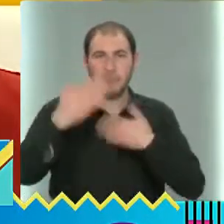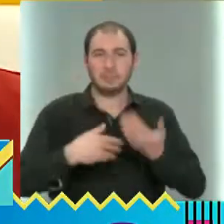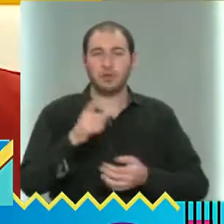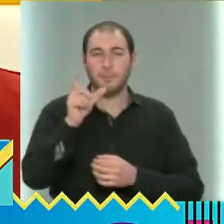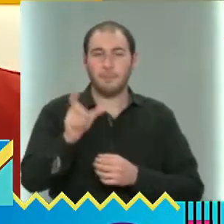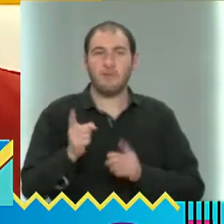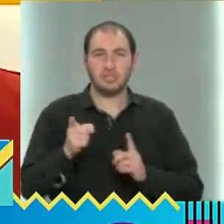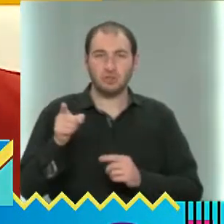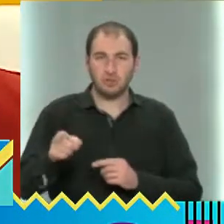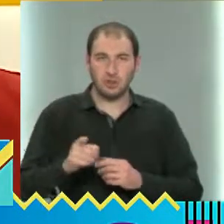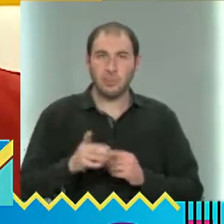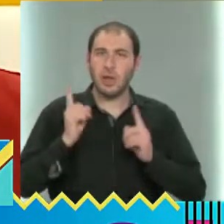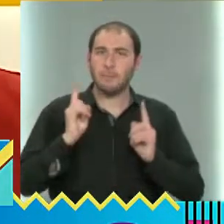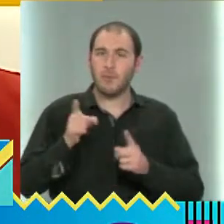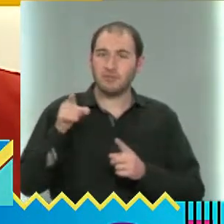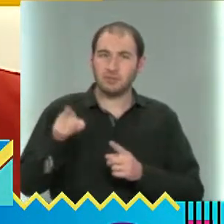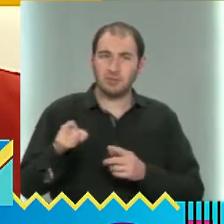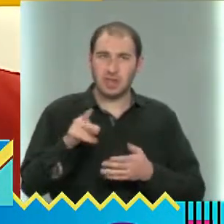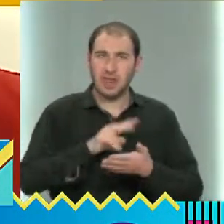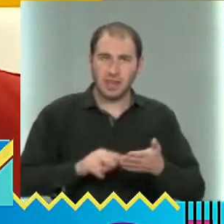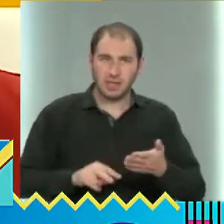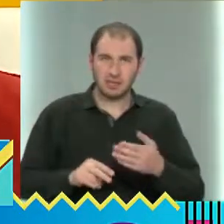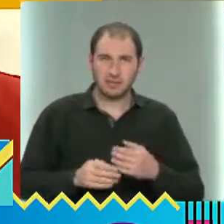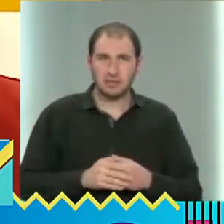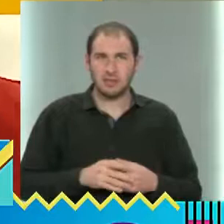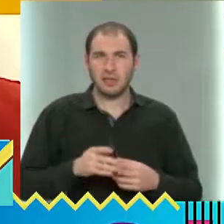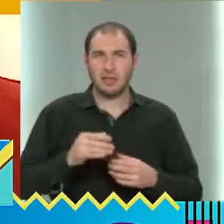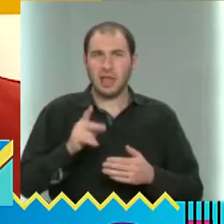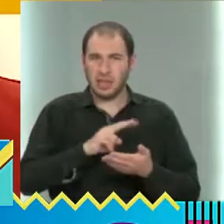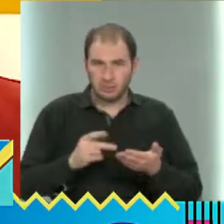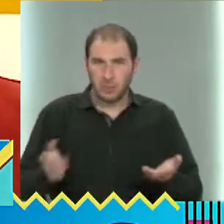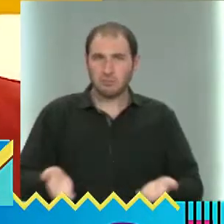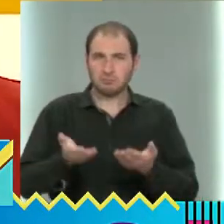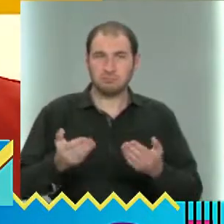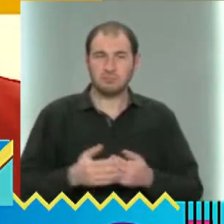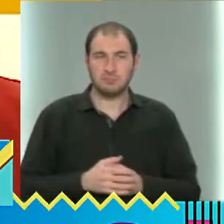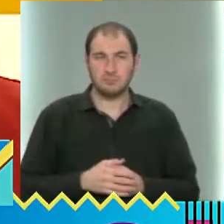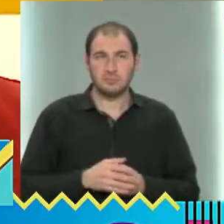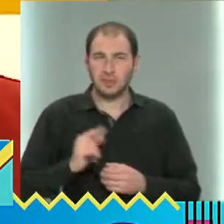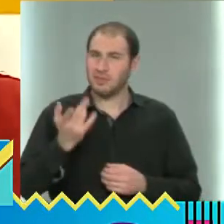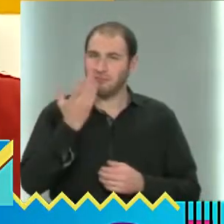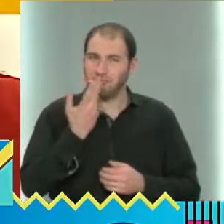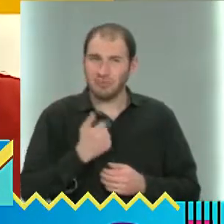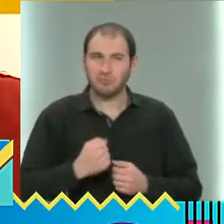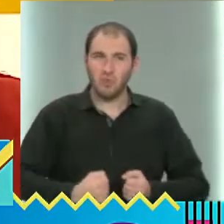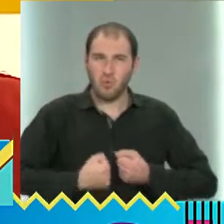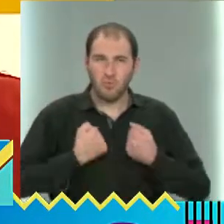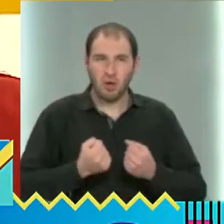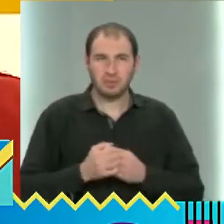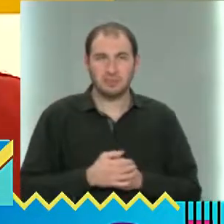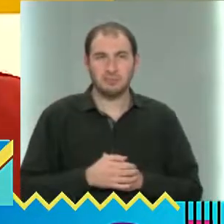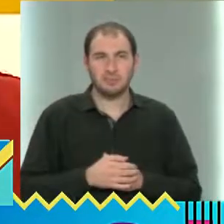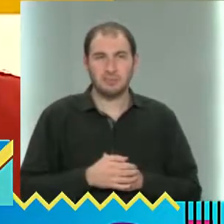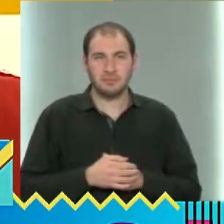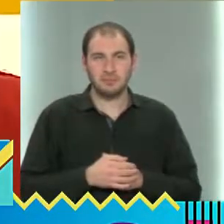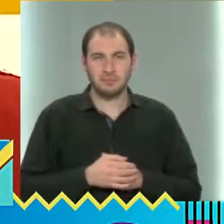docente, porque el docente lector introduce la lectura. y la hace con gusto, con ganas, con fuerza. O